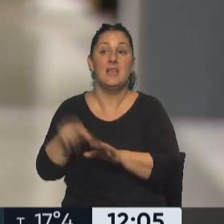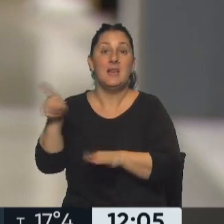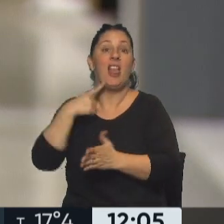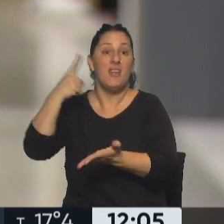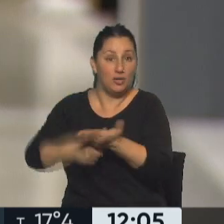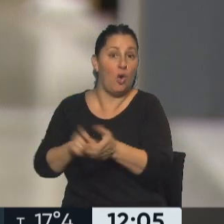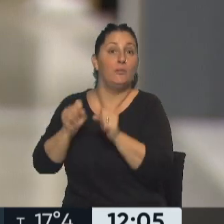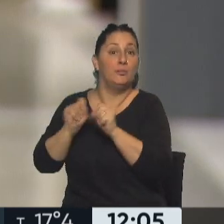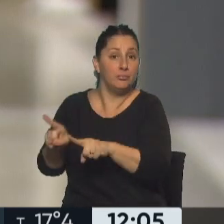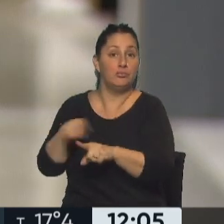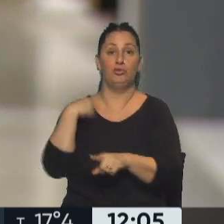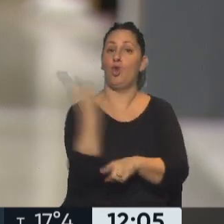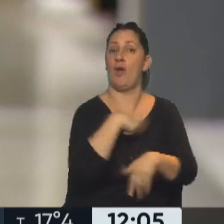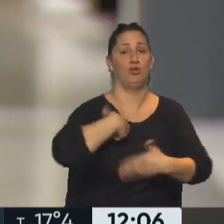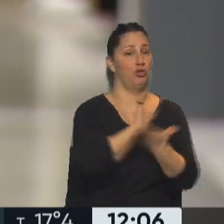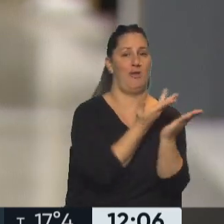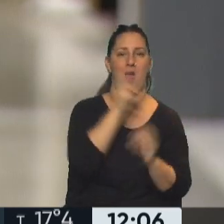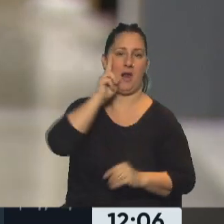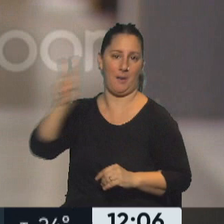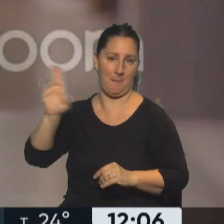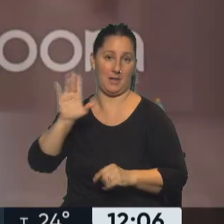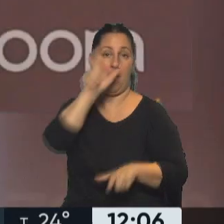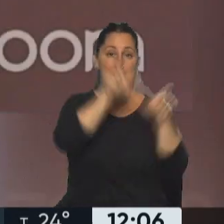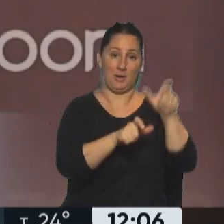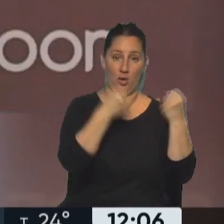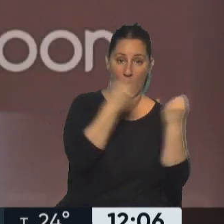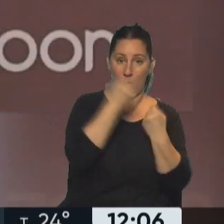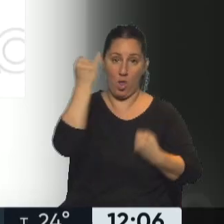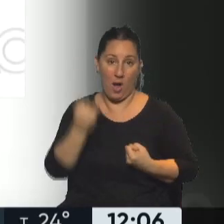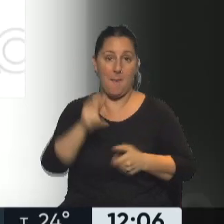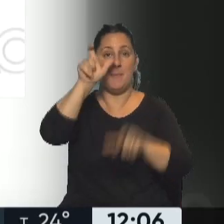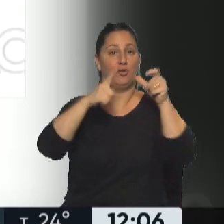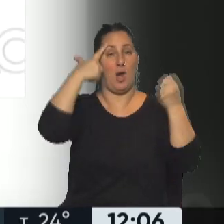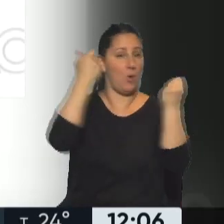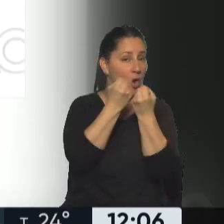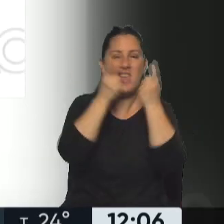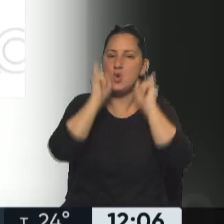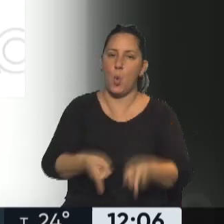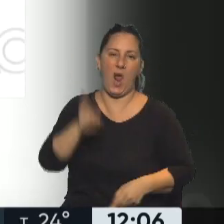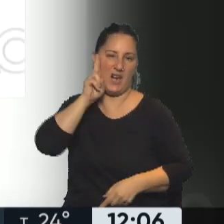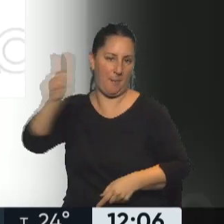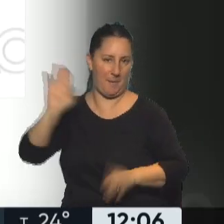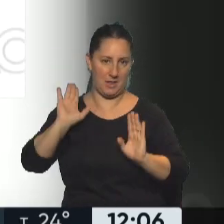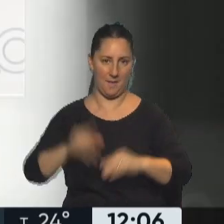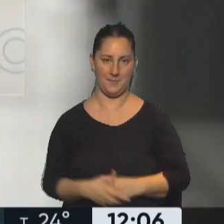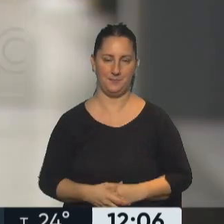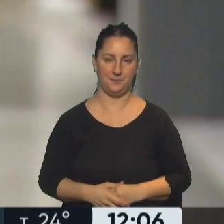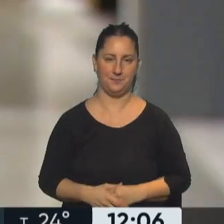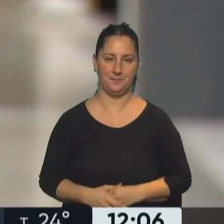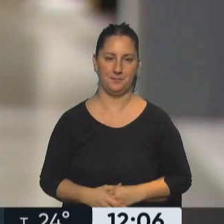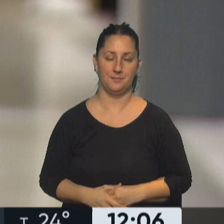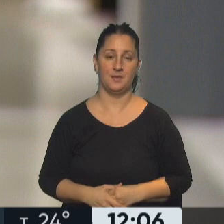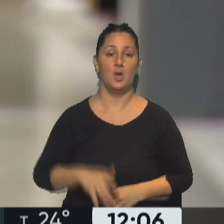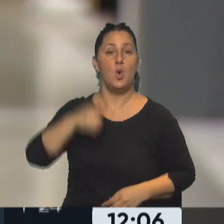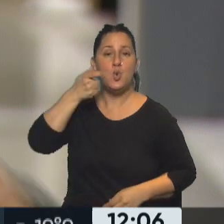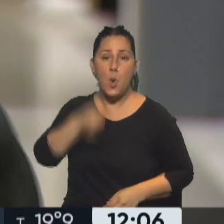sea respetada por todos por los que están de acuerdo y por lo que no estén de acuerdo puede ser la clave que la decisión sea respetada las los